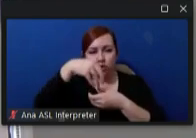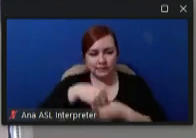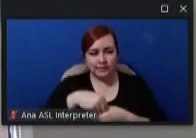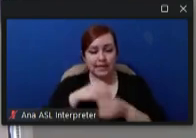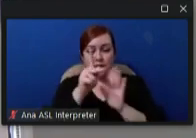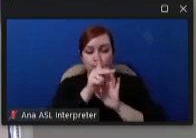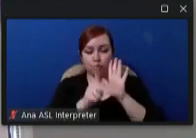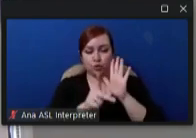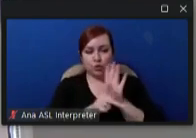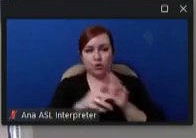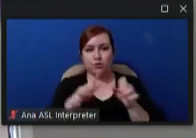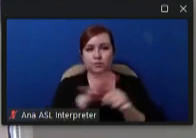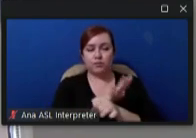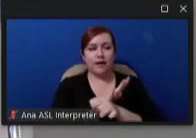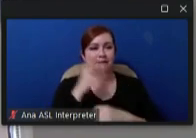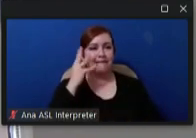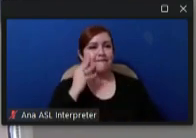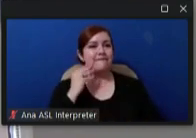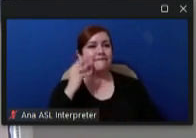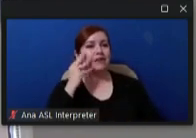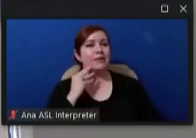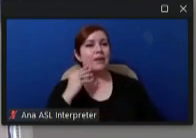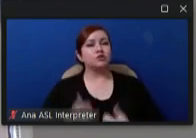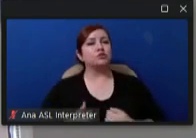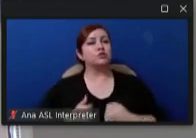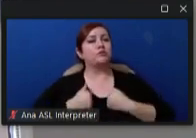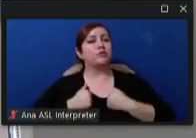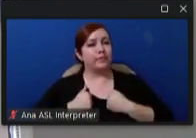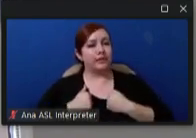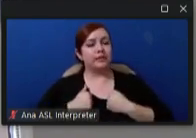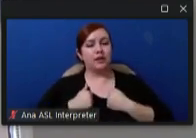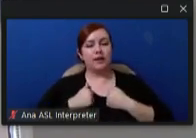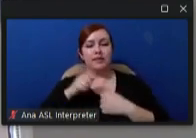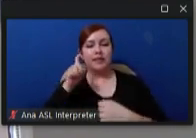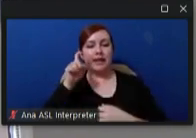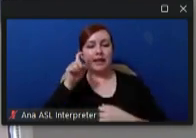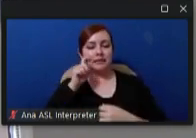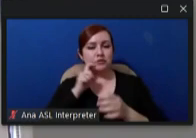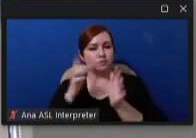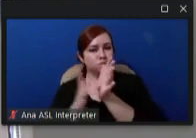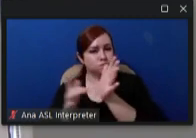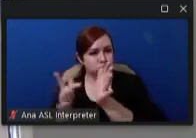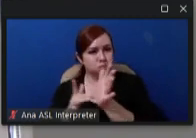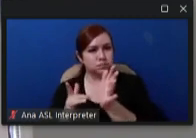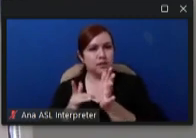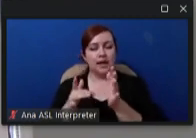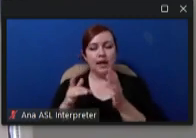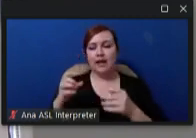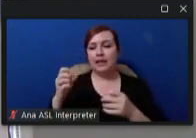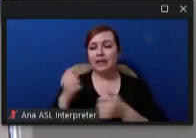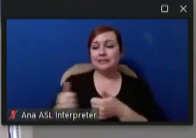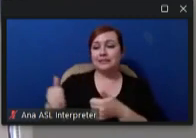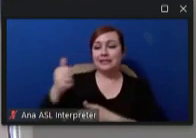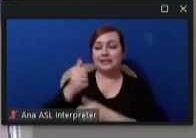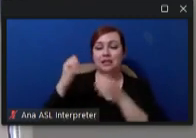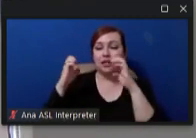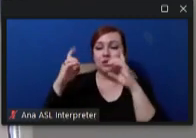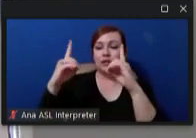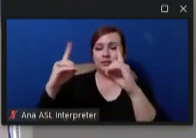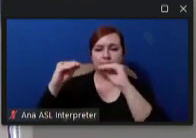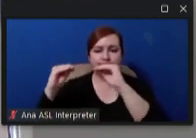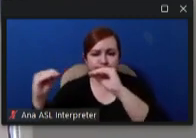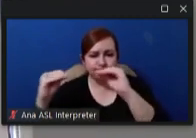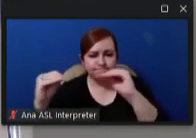a las víctimas sobrevivientes de violencia sexual. La Secretaría de Educación, a través de la implementación de educación